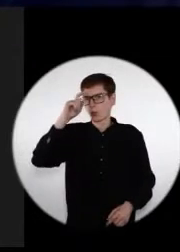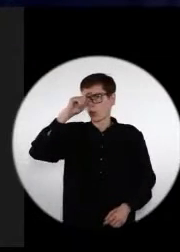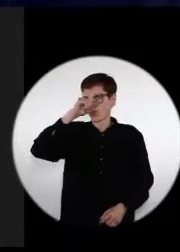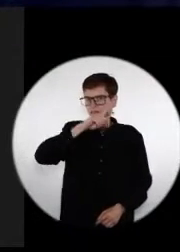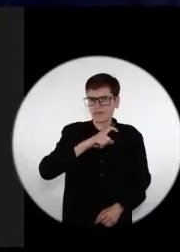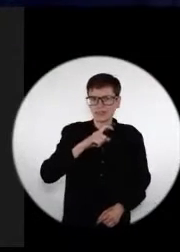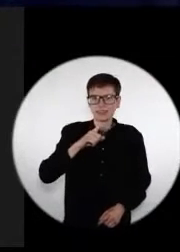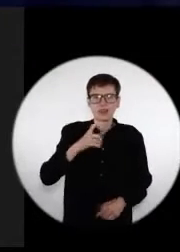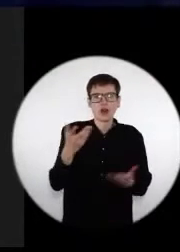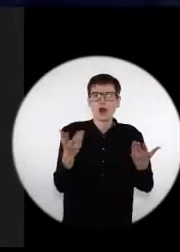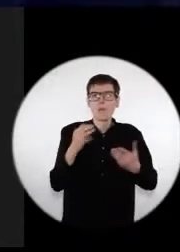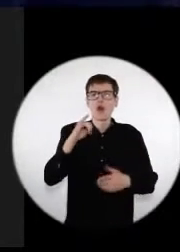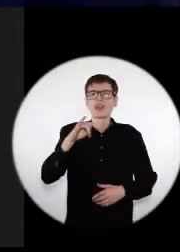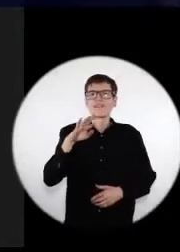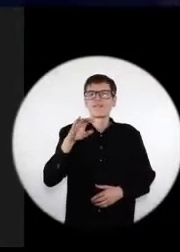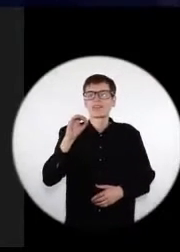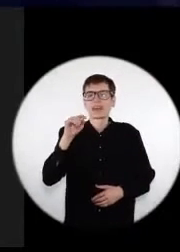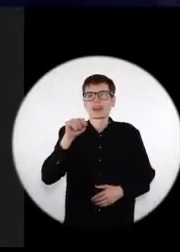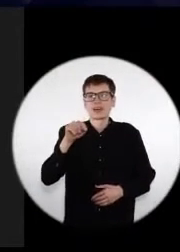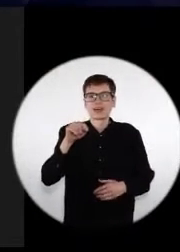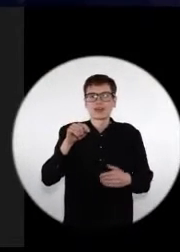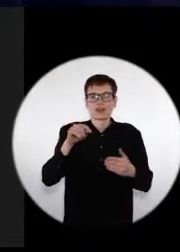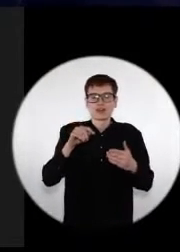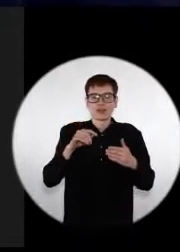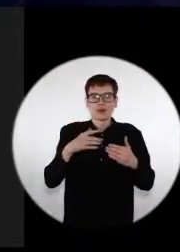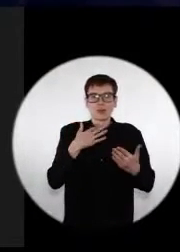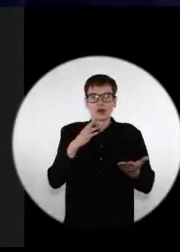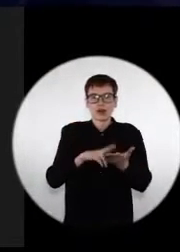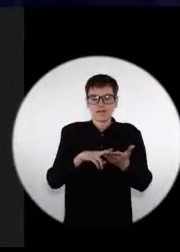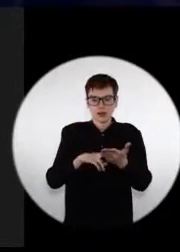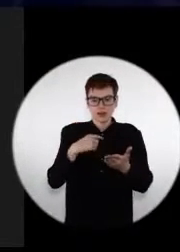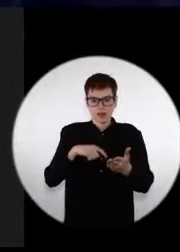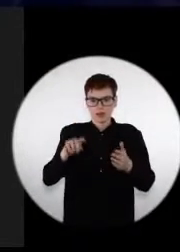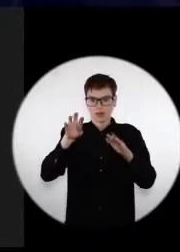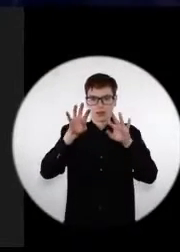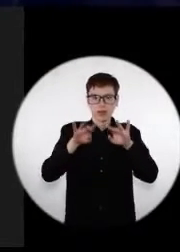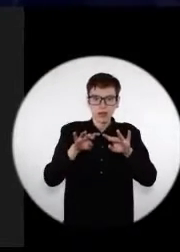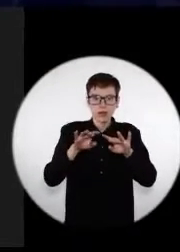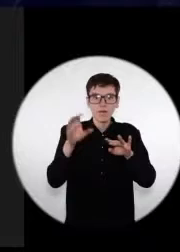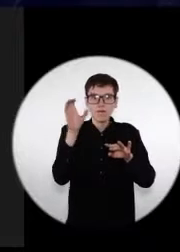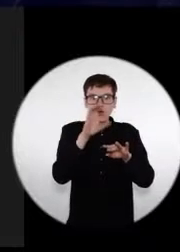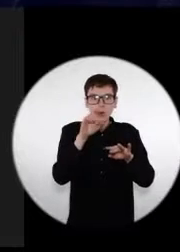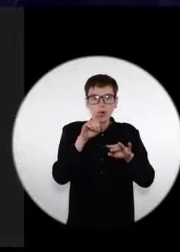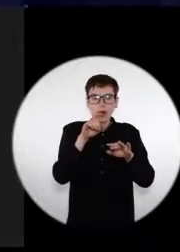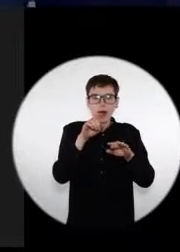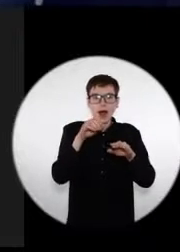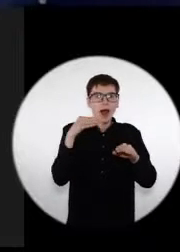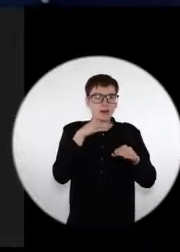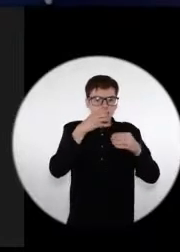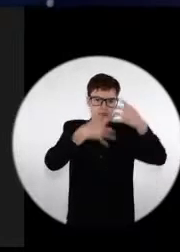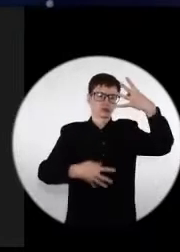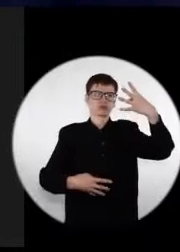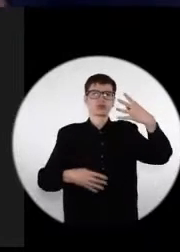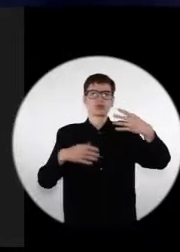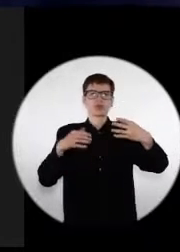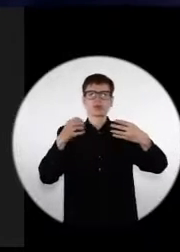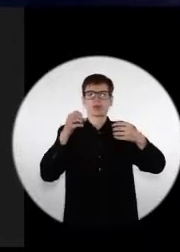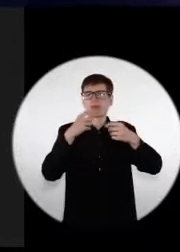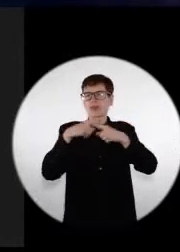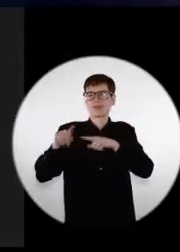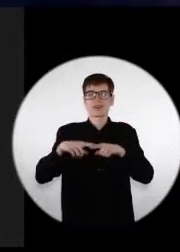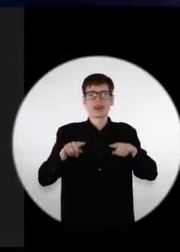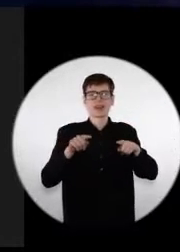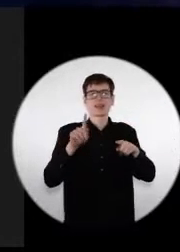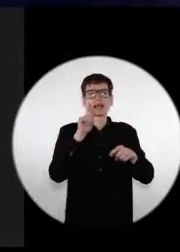diferente pero no porque no estás sino porque buscarla es un infierno porque por cada título que estáis buscando te canta como 15 títulos